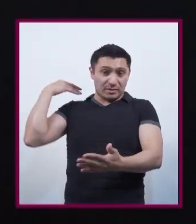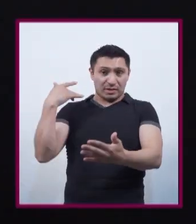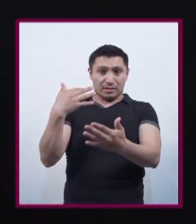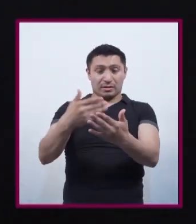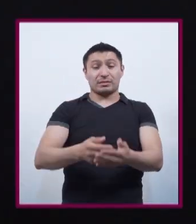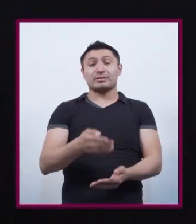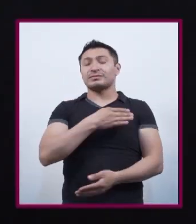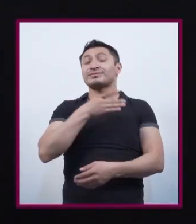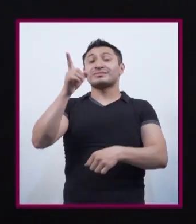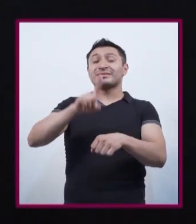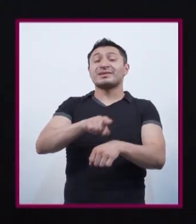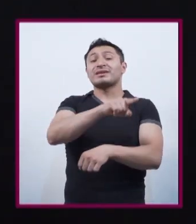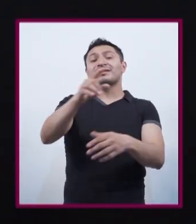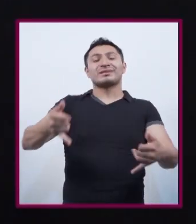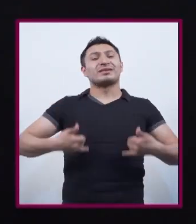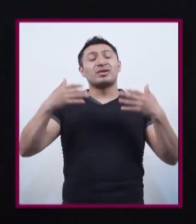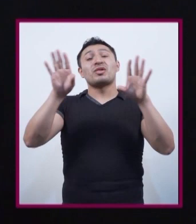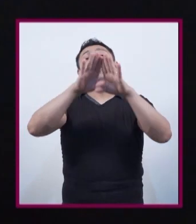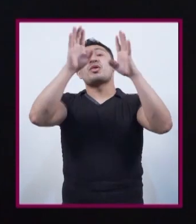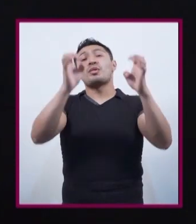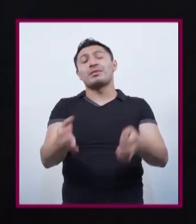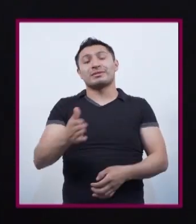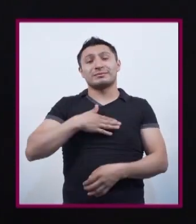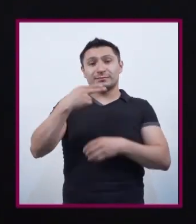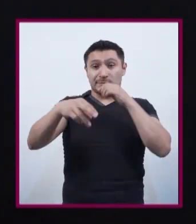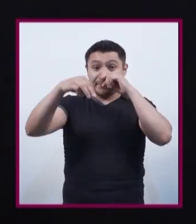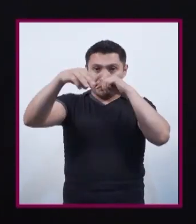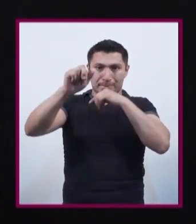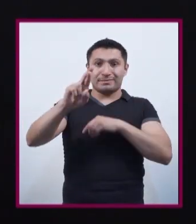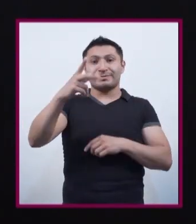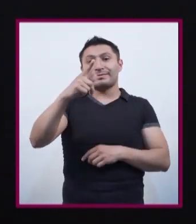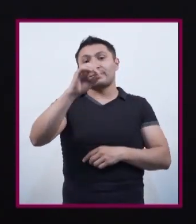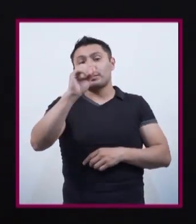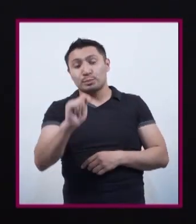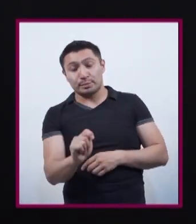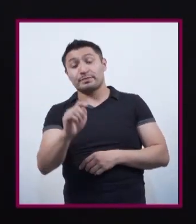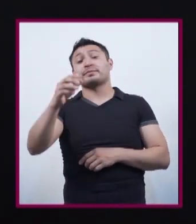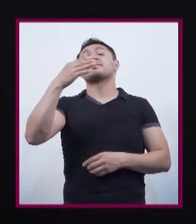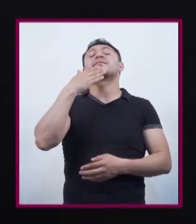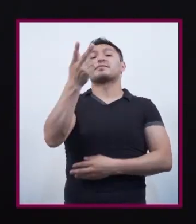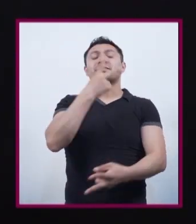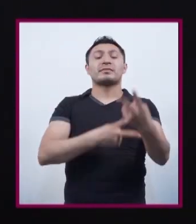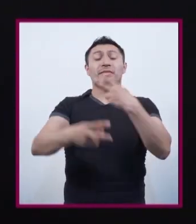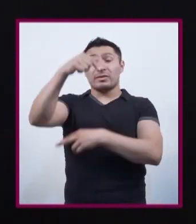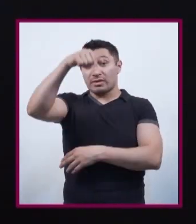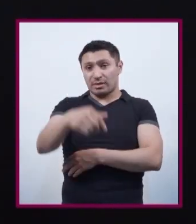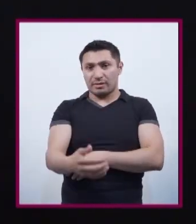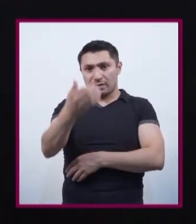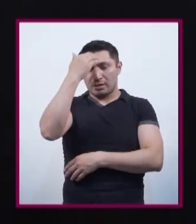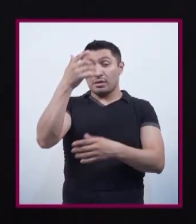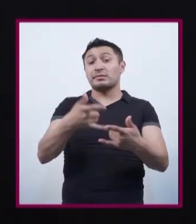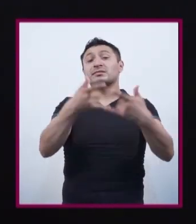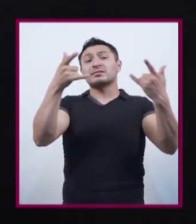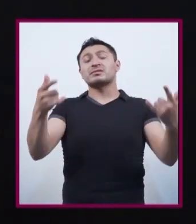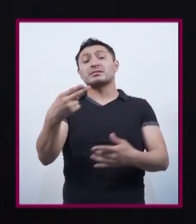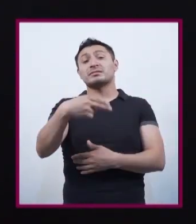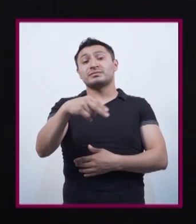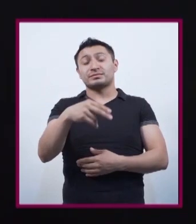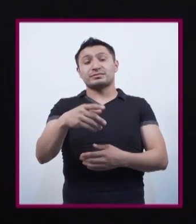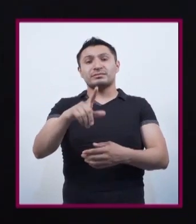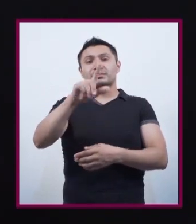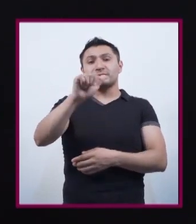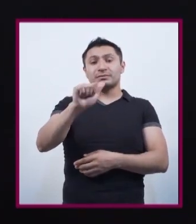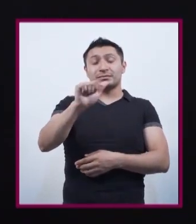Buen día, jóvenes en TV, ¿cómo les va? Yo soy Margot Cortázar y les doy la bienvenida a este programa de conciencia histórica llamado